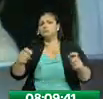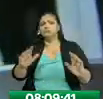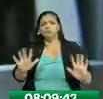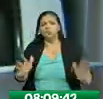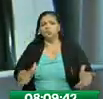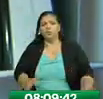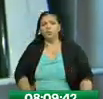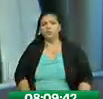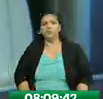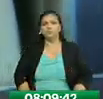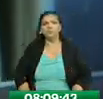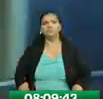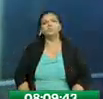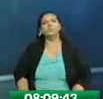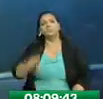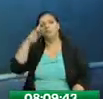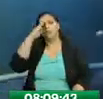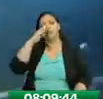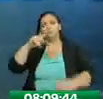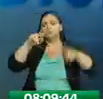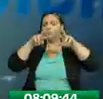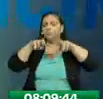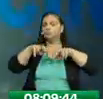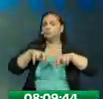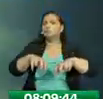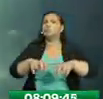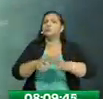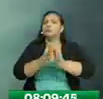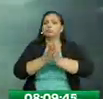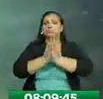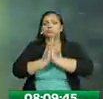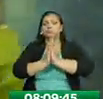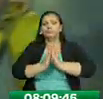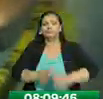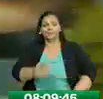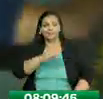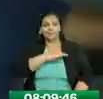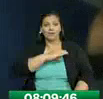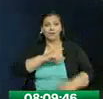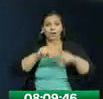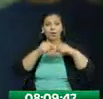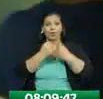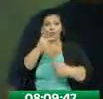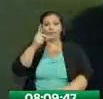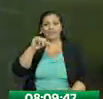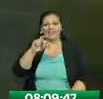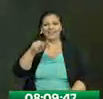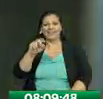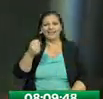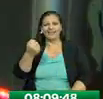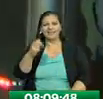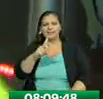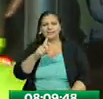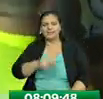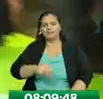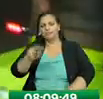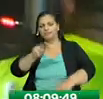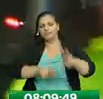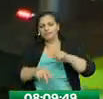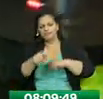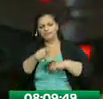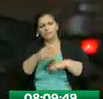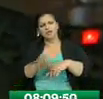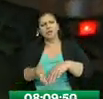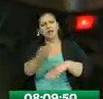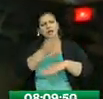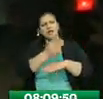del Departamento de Criminalística y de la DINASEP se hicieron presentes, levantaron las huellas y confirmaron que el hombre habría